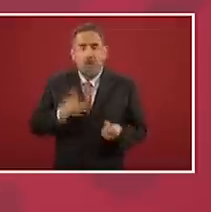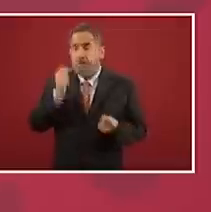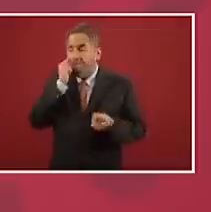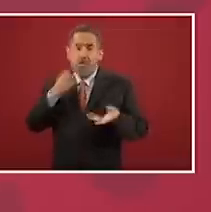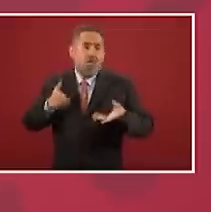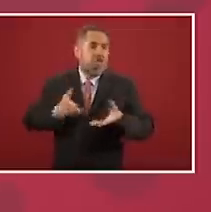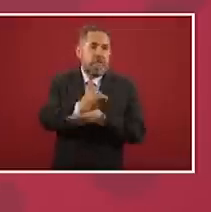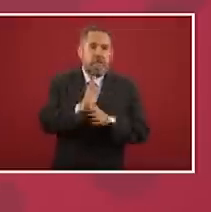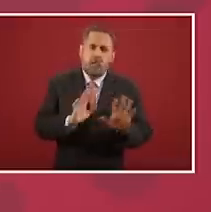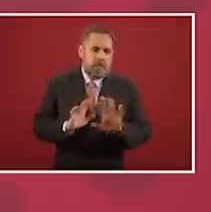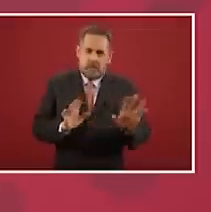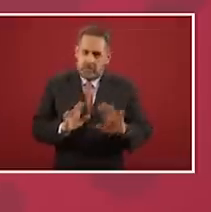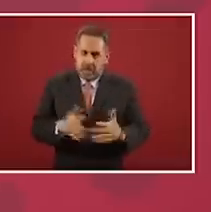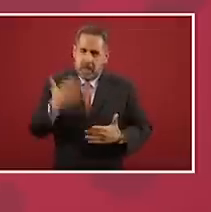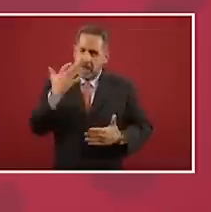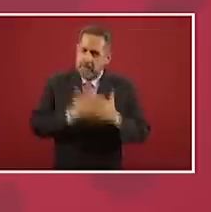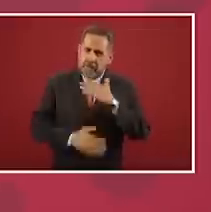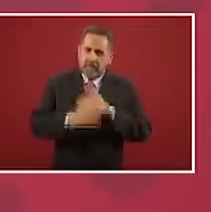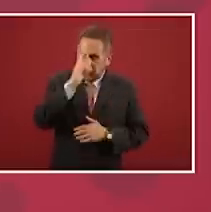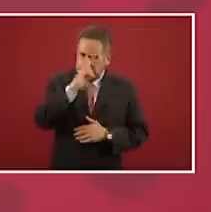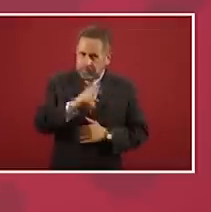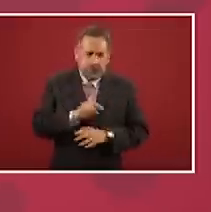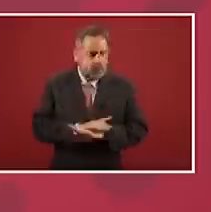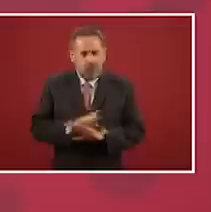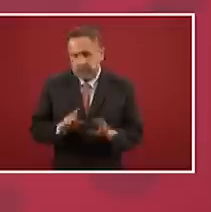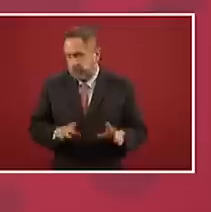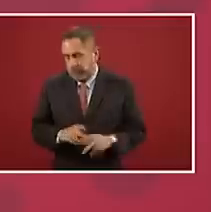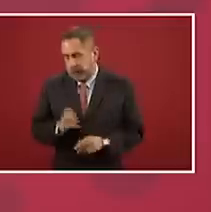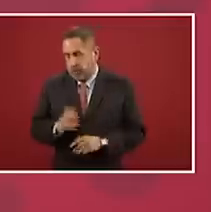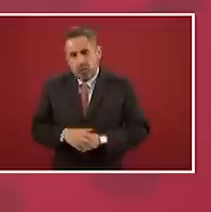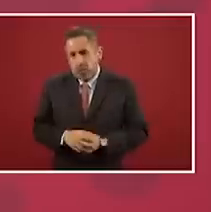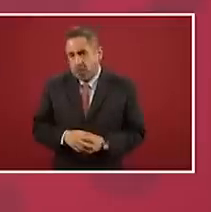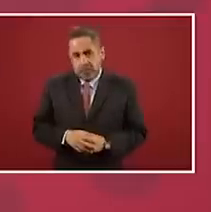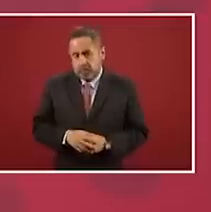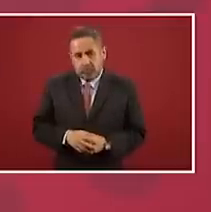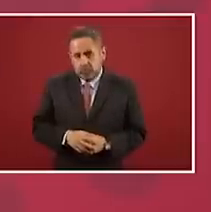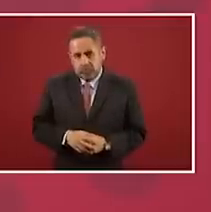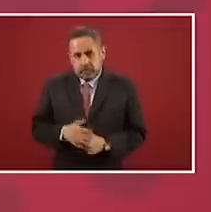Entonces es una falta de respeto, una insensibilidad